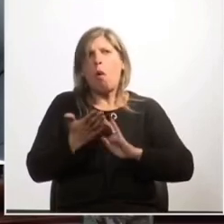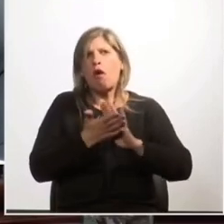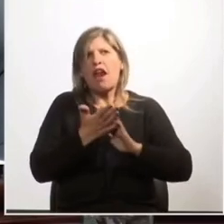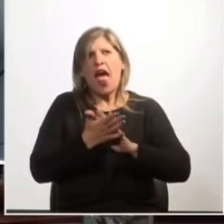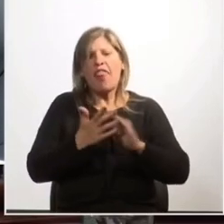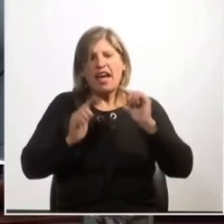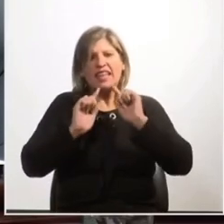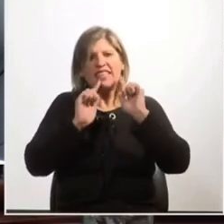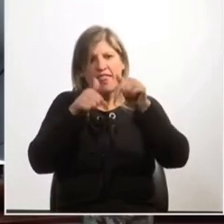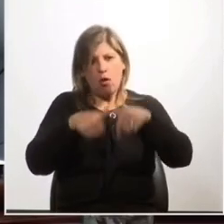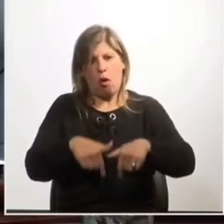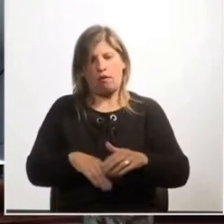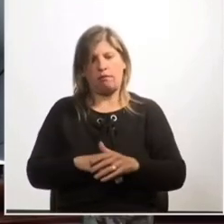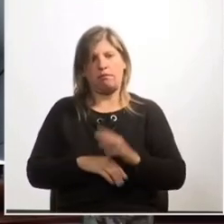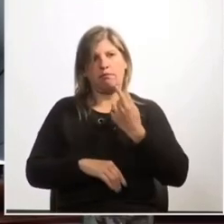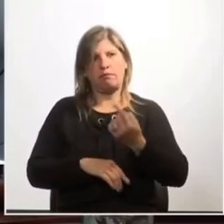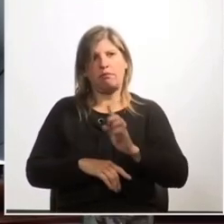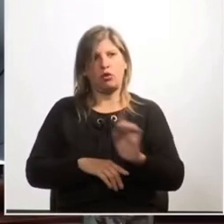este recinto.